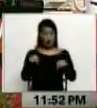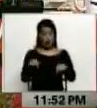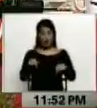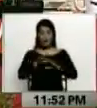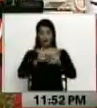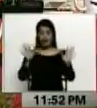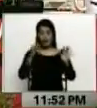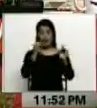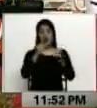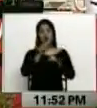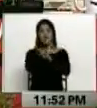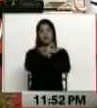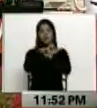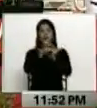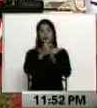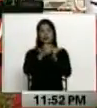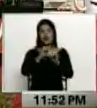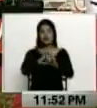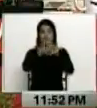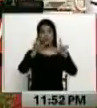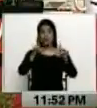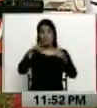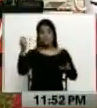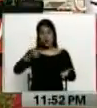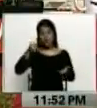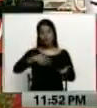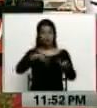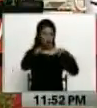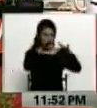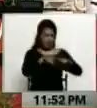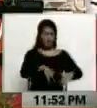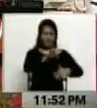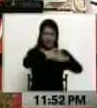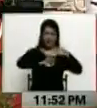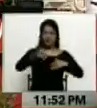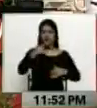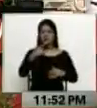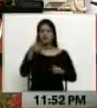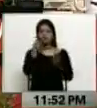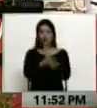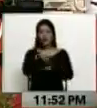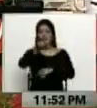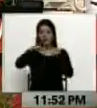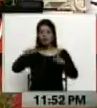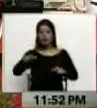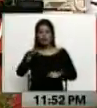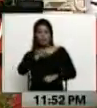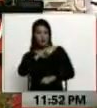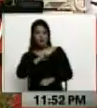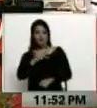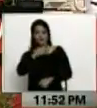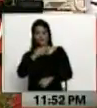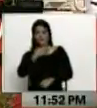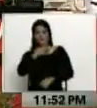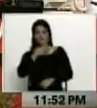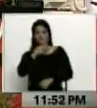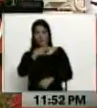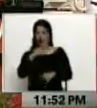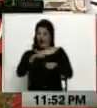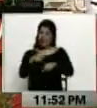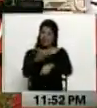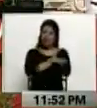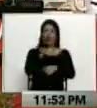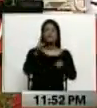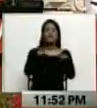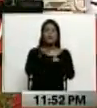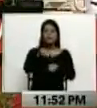dice justamente hoy publicaron en la página del maso un artículo que escribí sobre los compañeros y excompañeros miedosa miedosa eso es referencia a